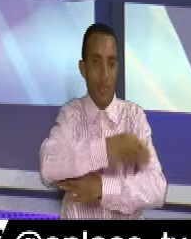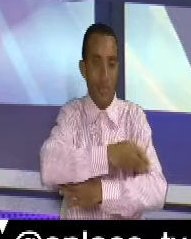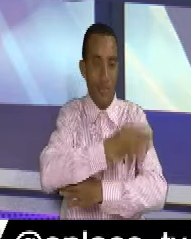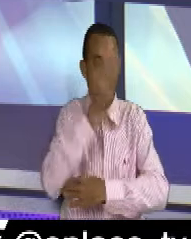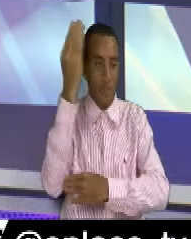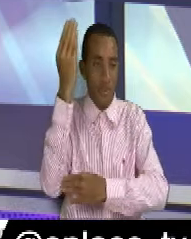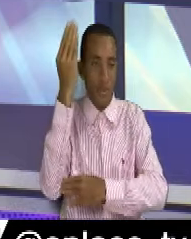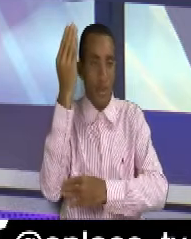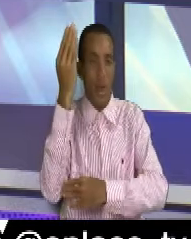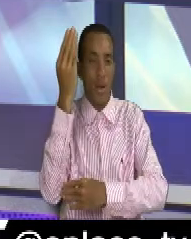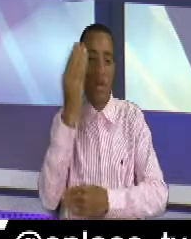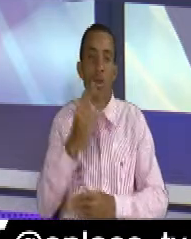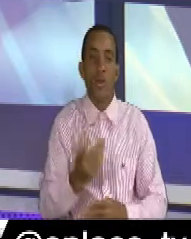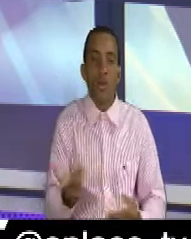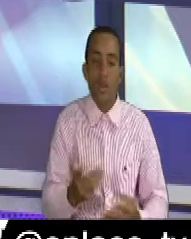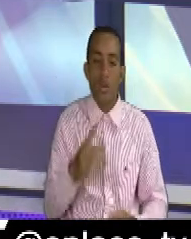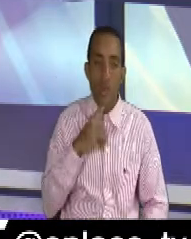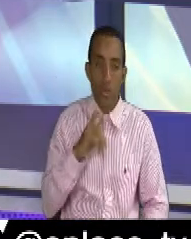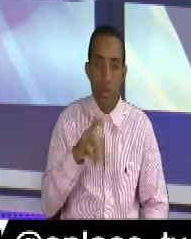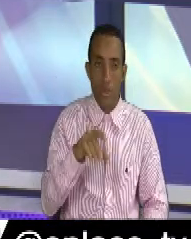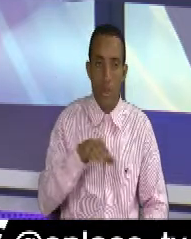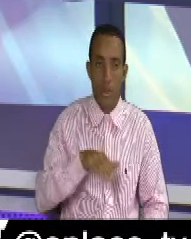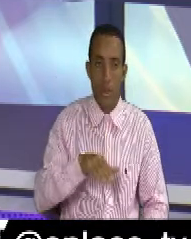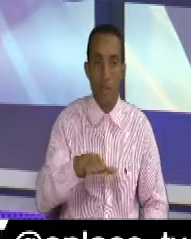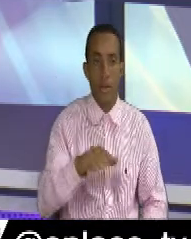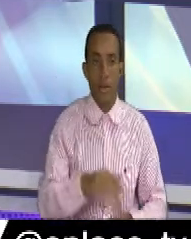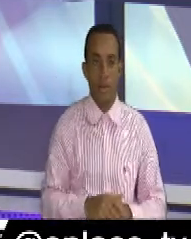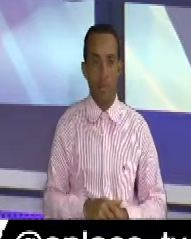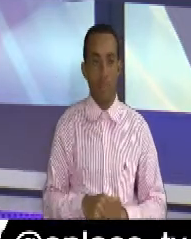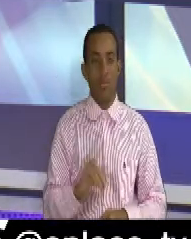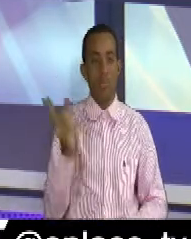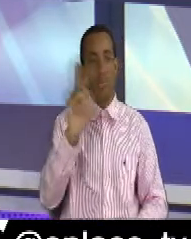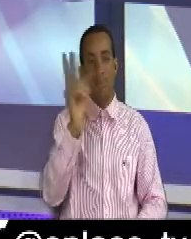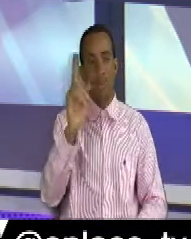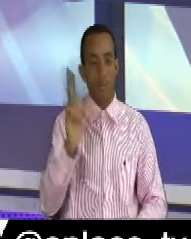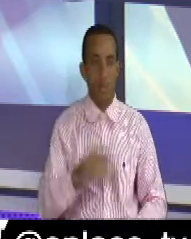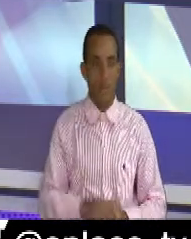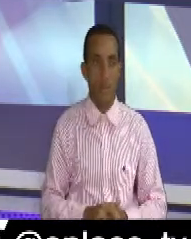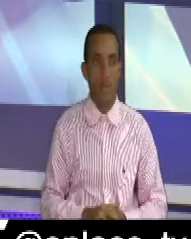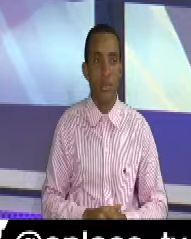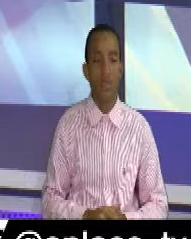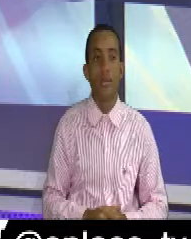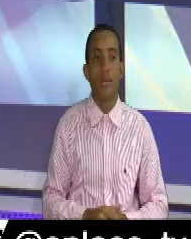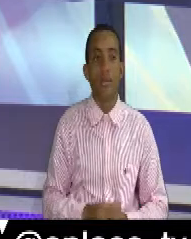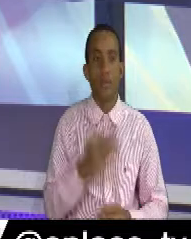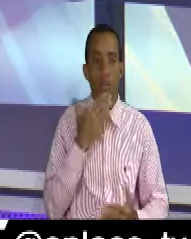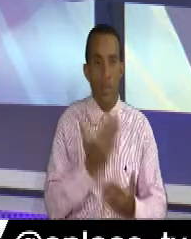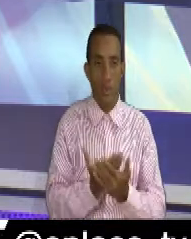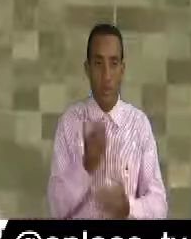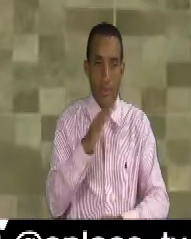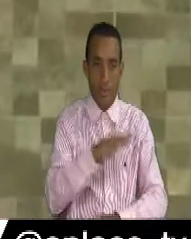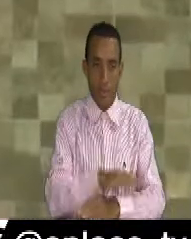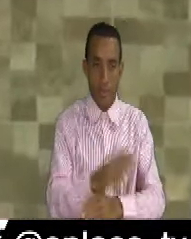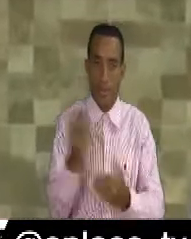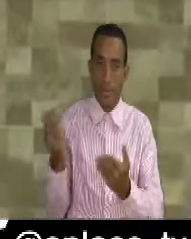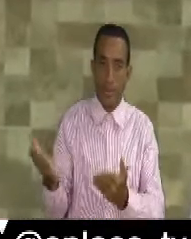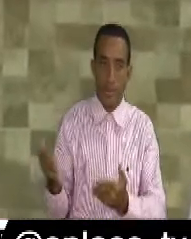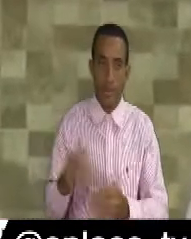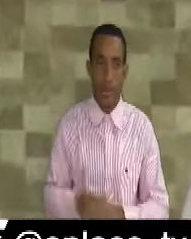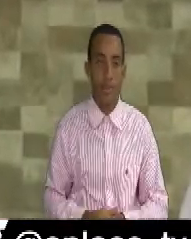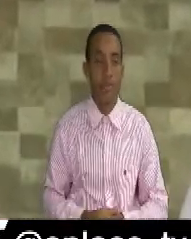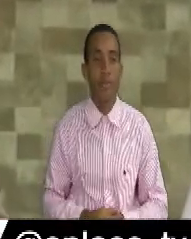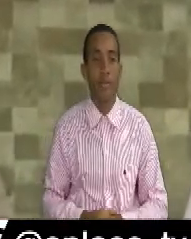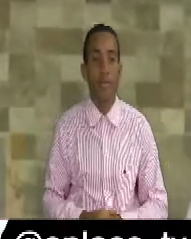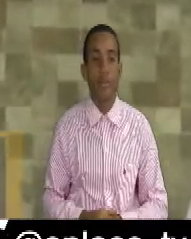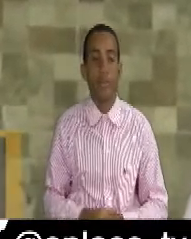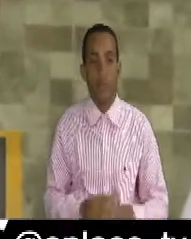concejal Henry Correa, quien se muestra contrario a esta iniciativa. Pedro, adelante, buenas tardes. Saludos, buenas tardes,